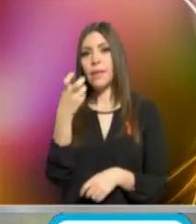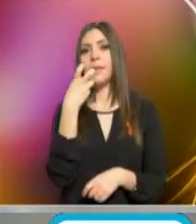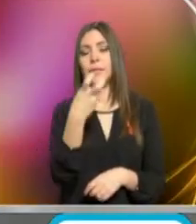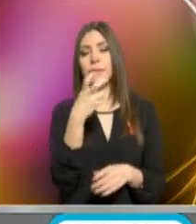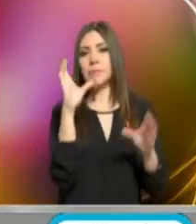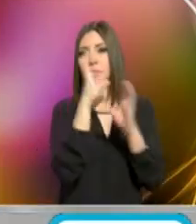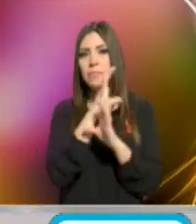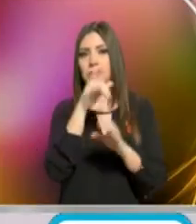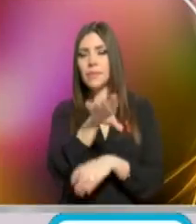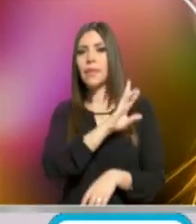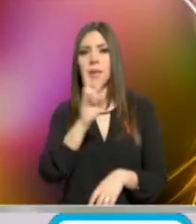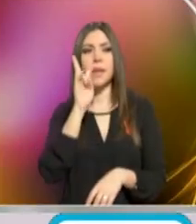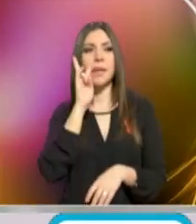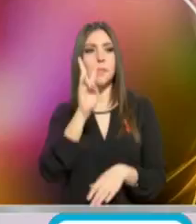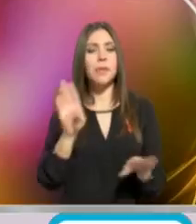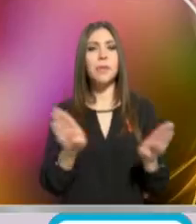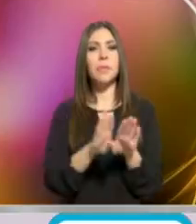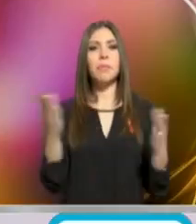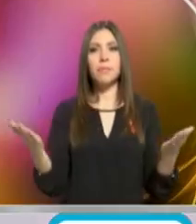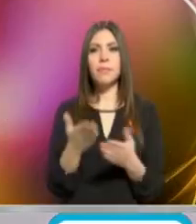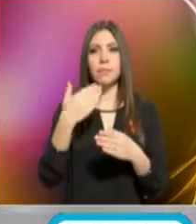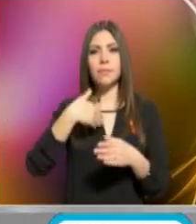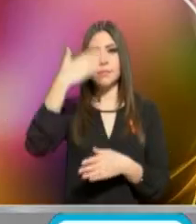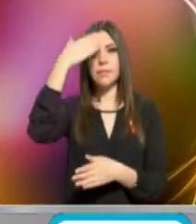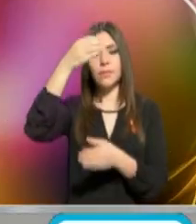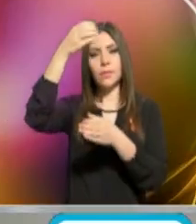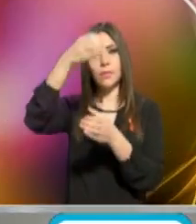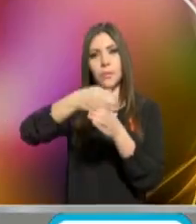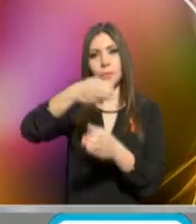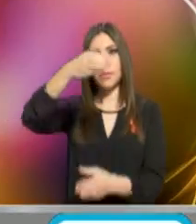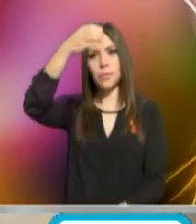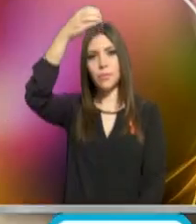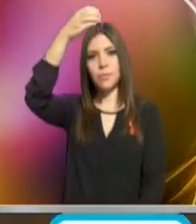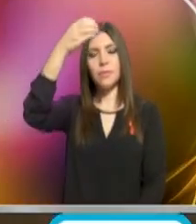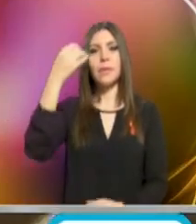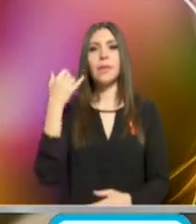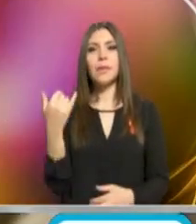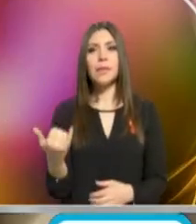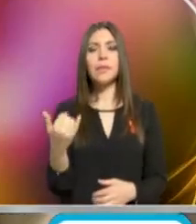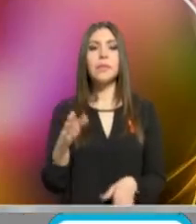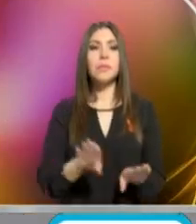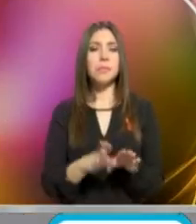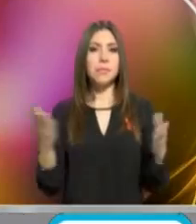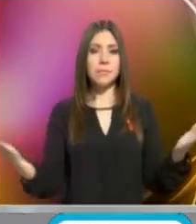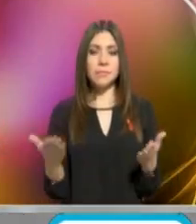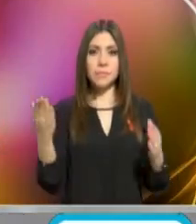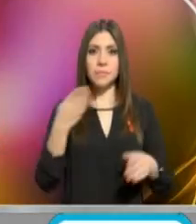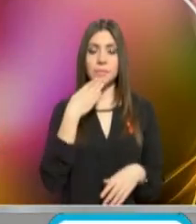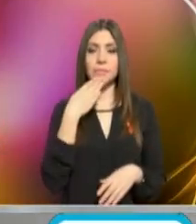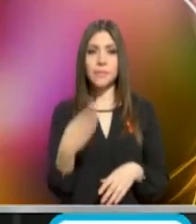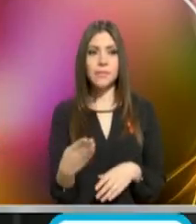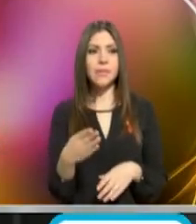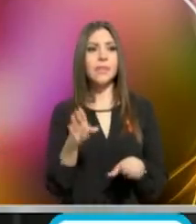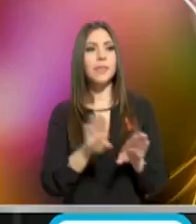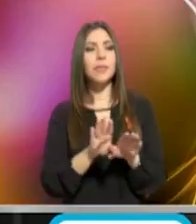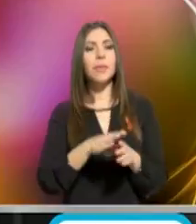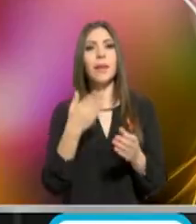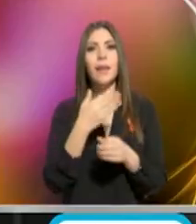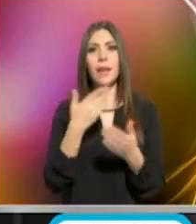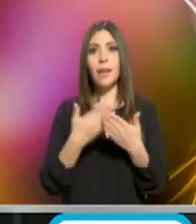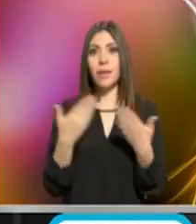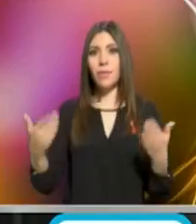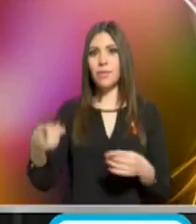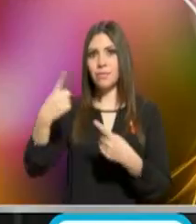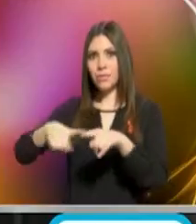o sea, yo ya me vi en el tubo. Chicas, Órale. este es uno para hacer un buen striptease. baile de tubo. Recuerden que los Love Hotels hoy traen